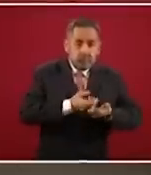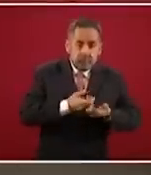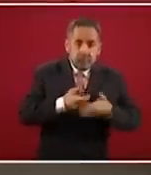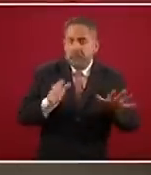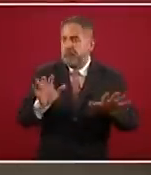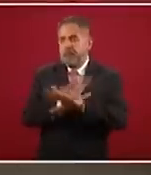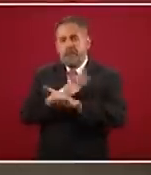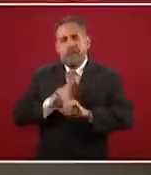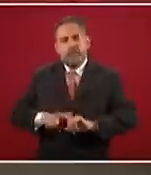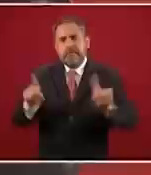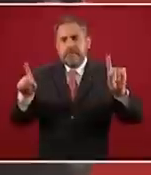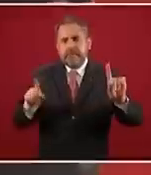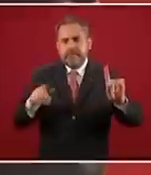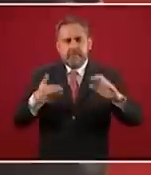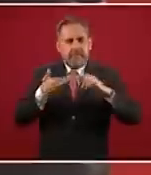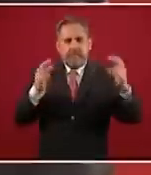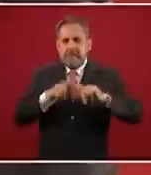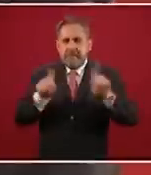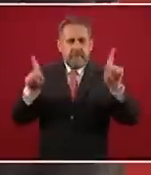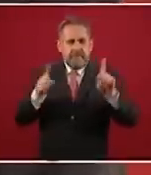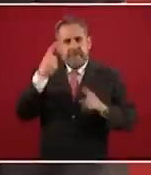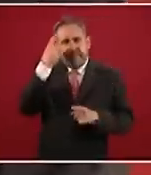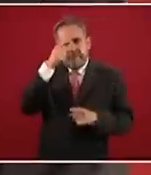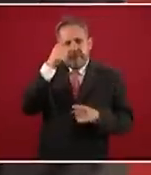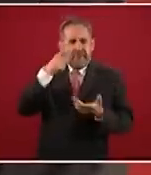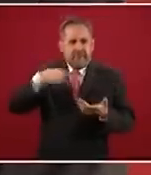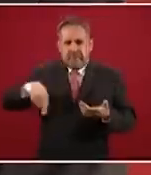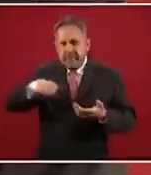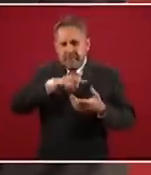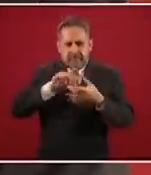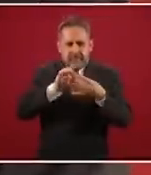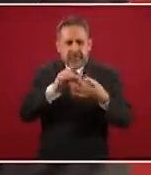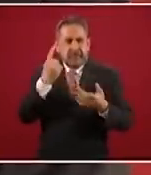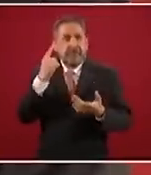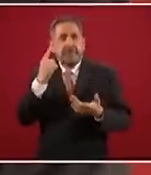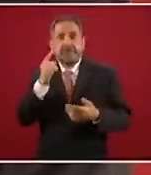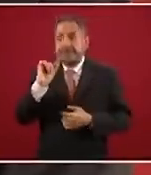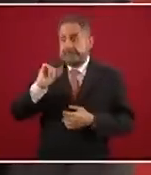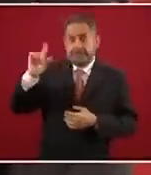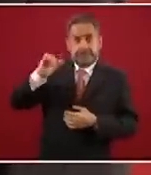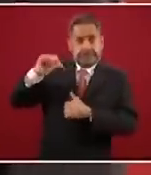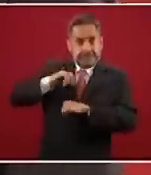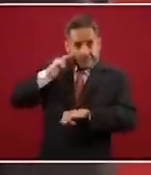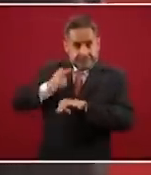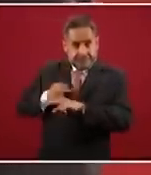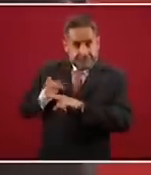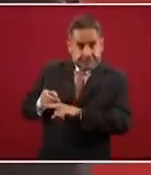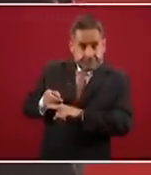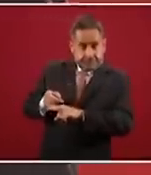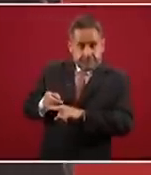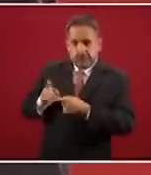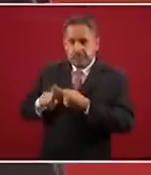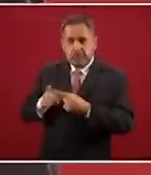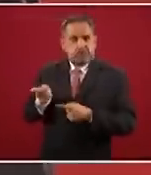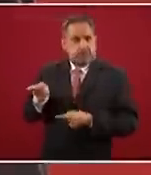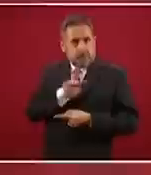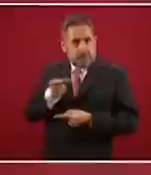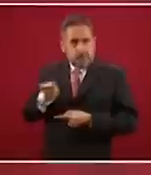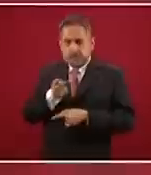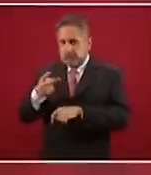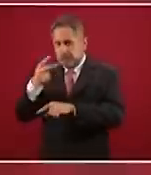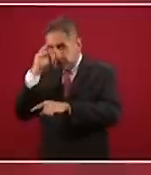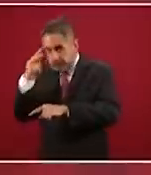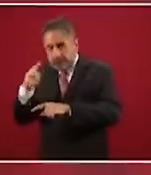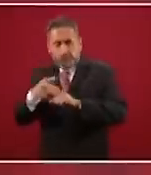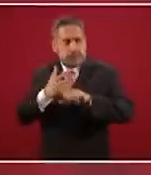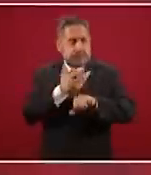relación, para que de esa forma las autoridades, tanto de Estados